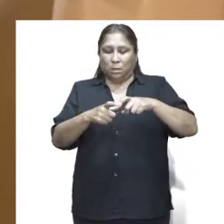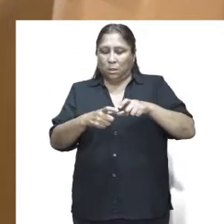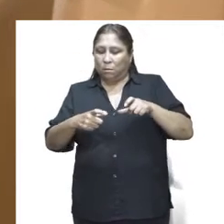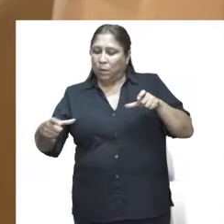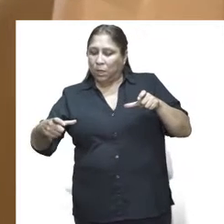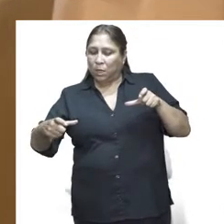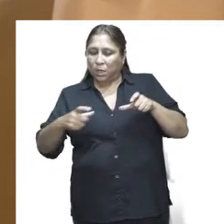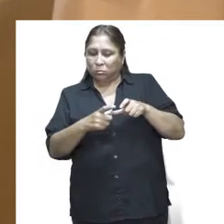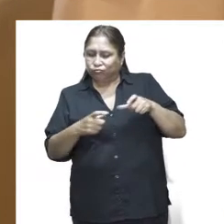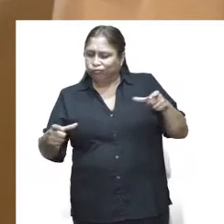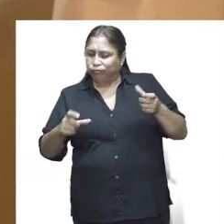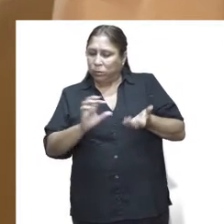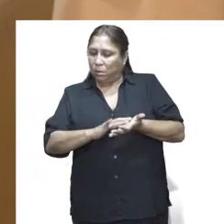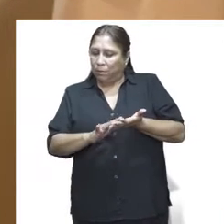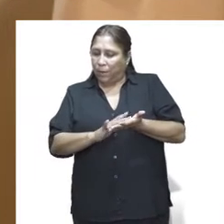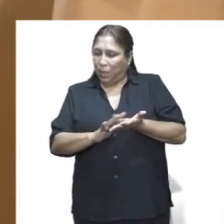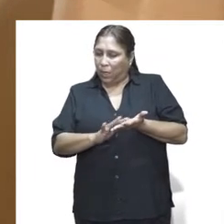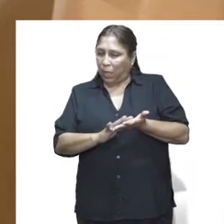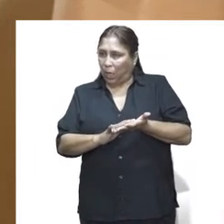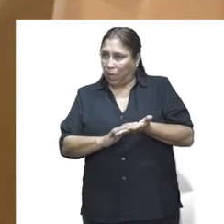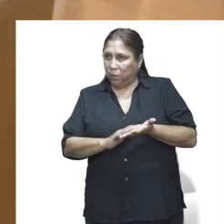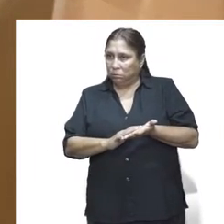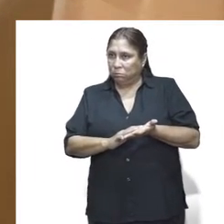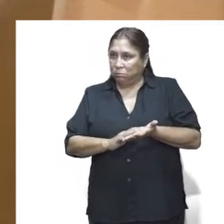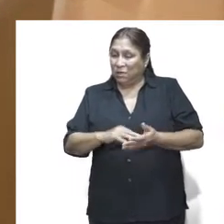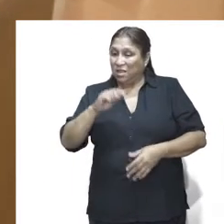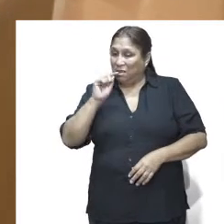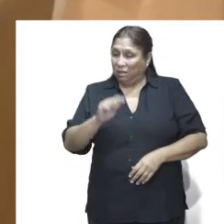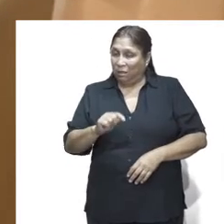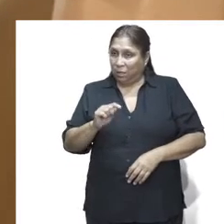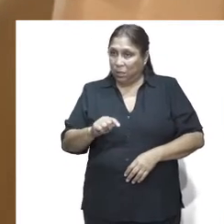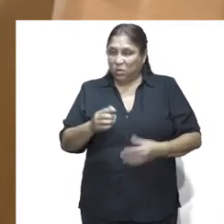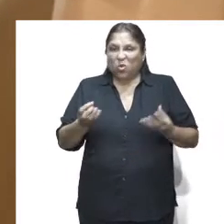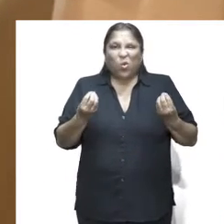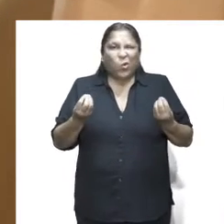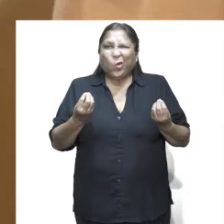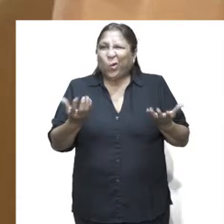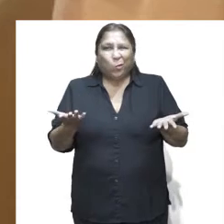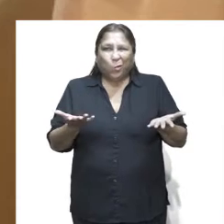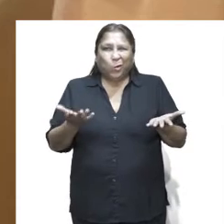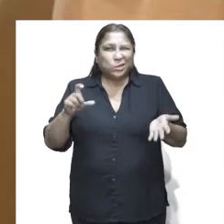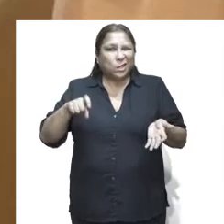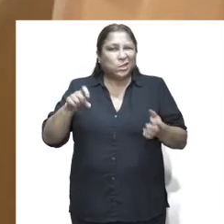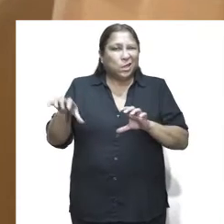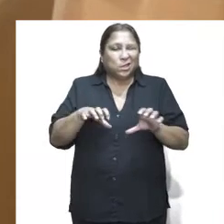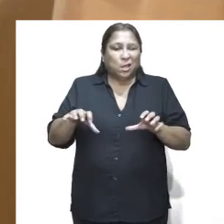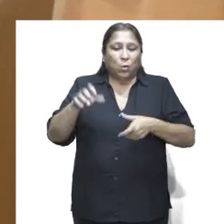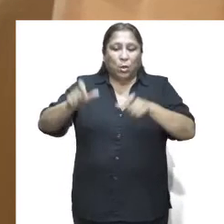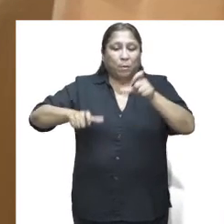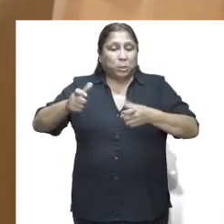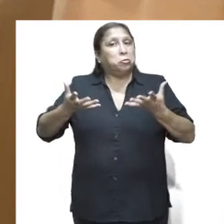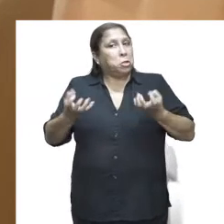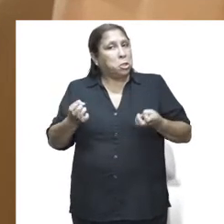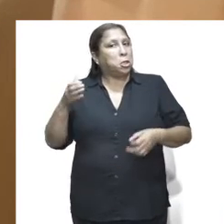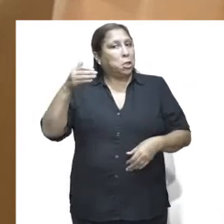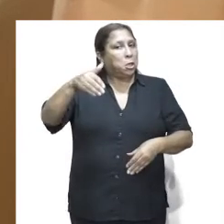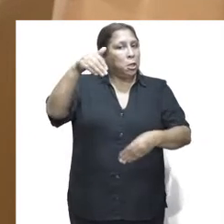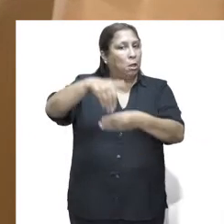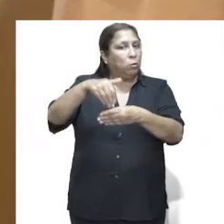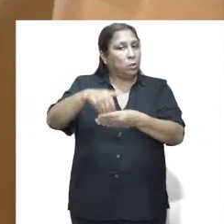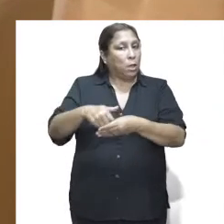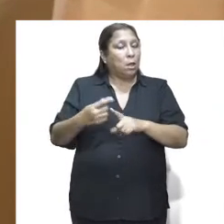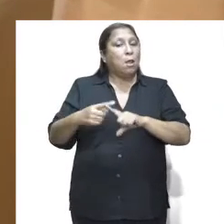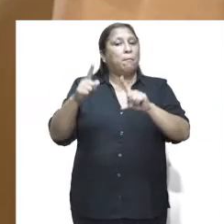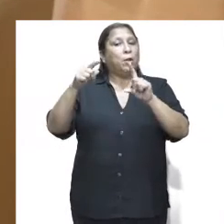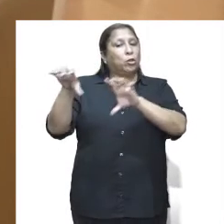las plantillas braille, eso cómo tiene que hacer una persona que quiere votar y que quiere